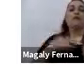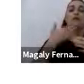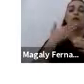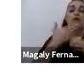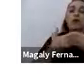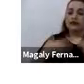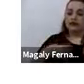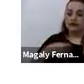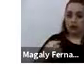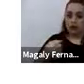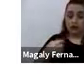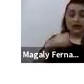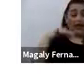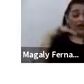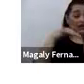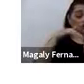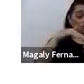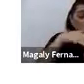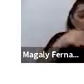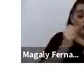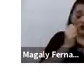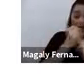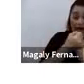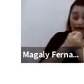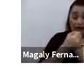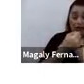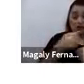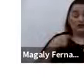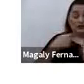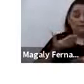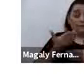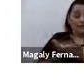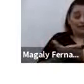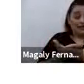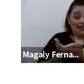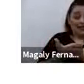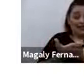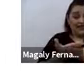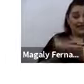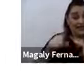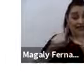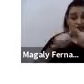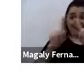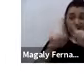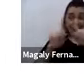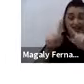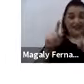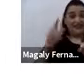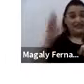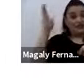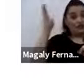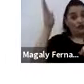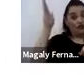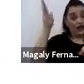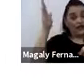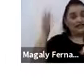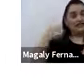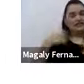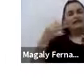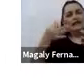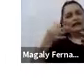estudios, que ya presentó David al principio de esta serie de conferencias, intentamos